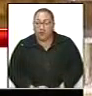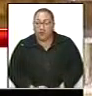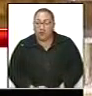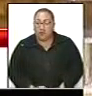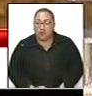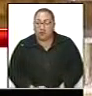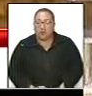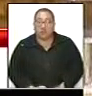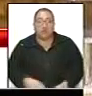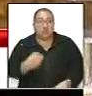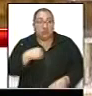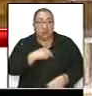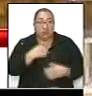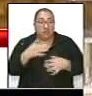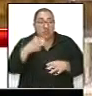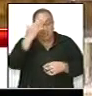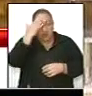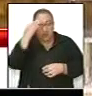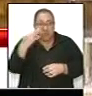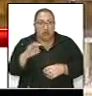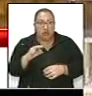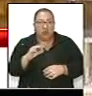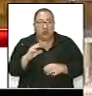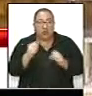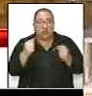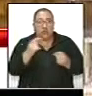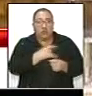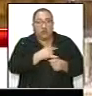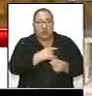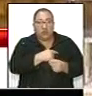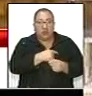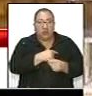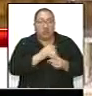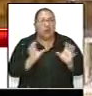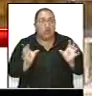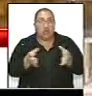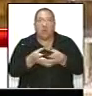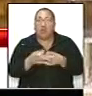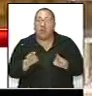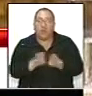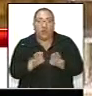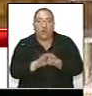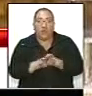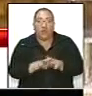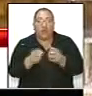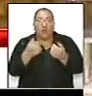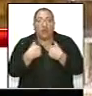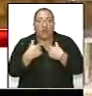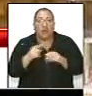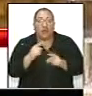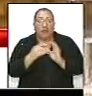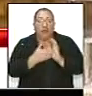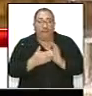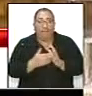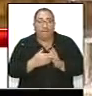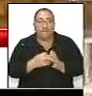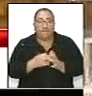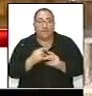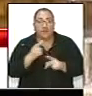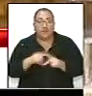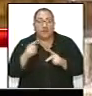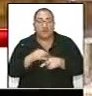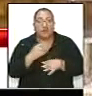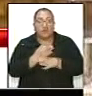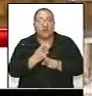Nosotros siempre hemos considerado que el sistema universitario es un sistema heterogéneo. Tenemos una identificación de distintos tipos